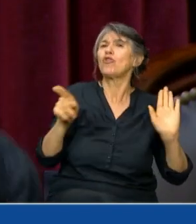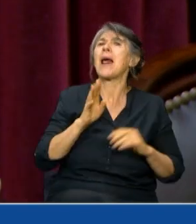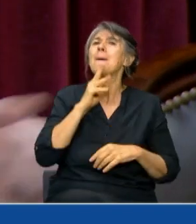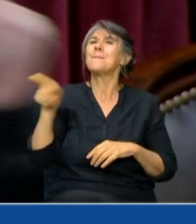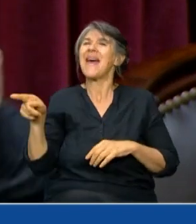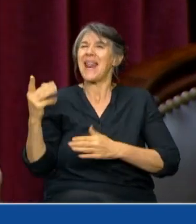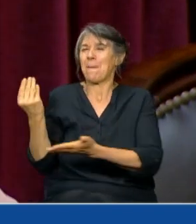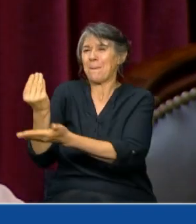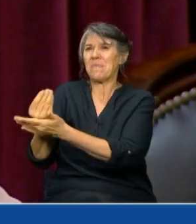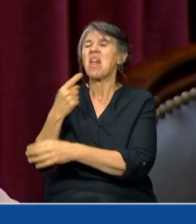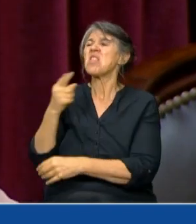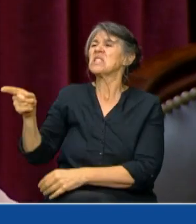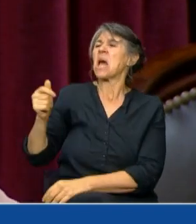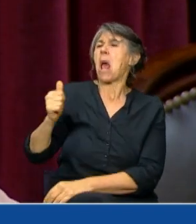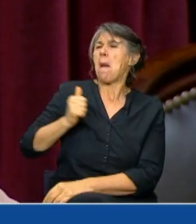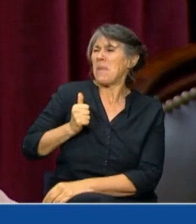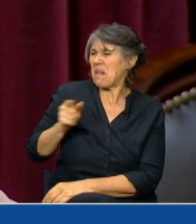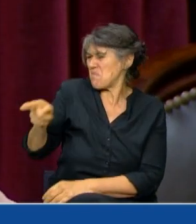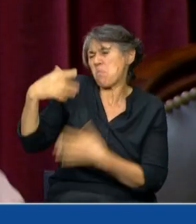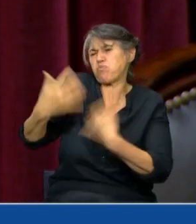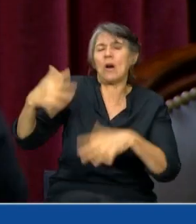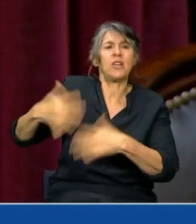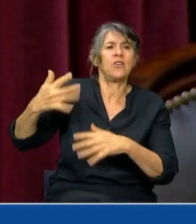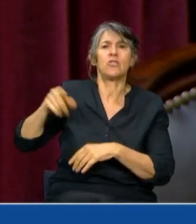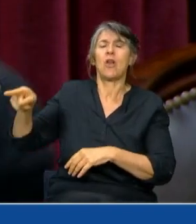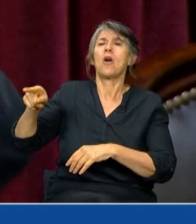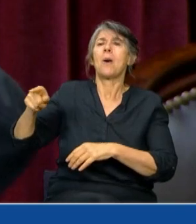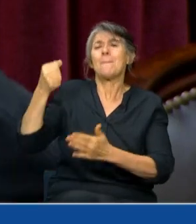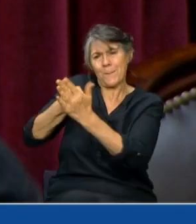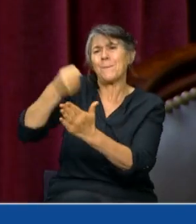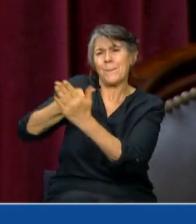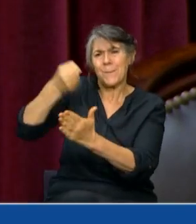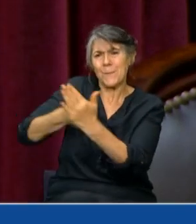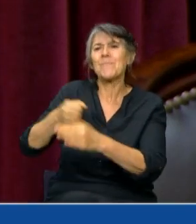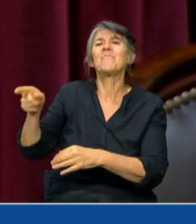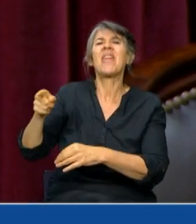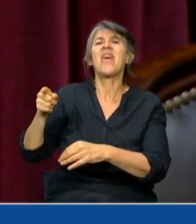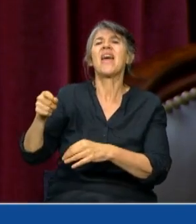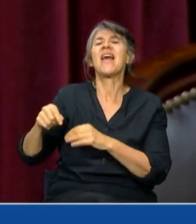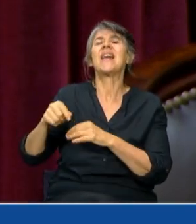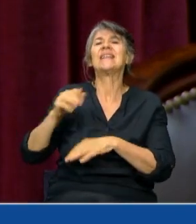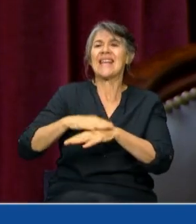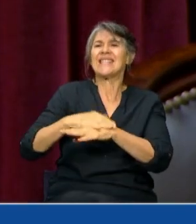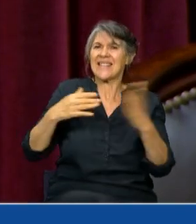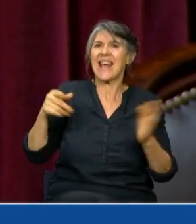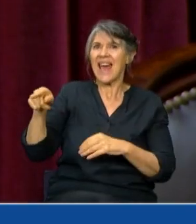ser militante judía y de izquierda. Esa gente es la que tienen en sus listas y vienen a